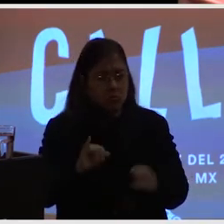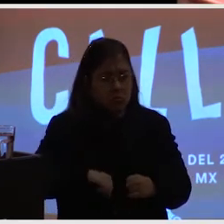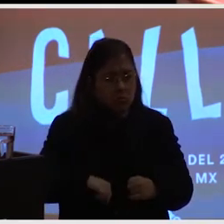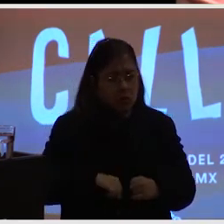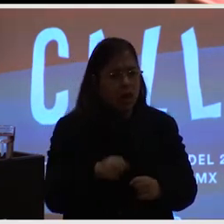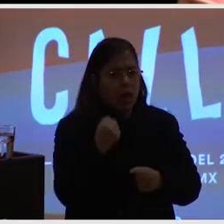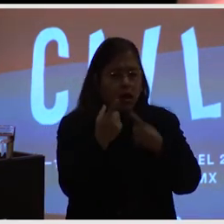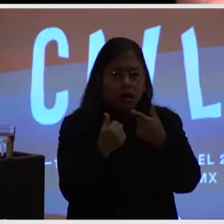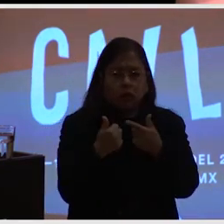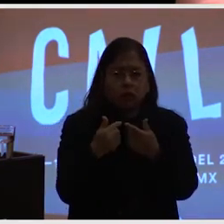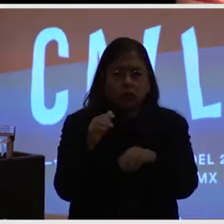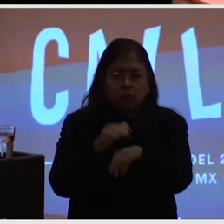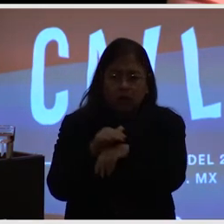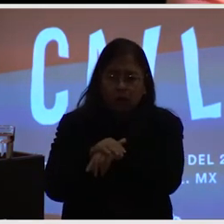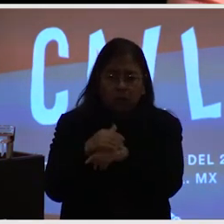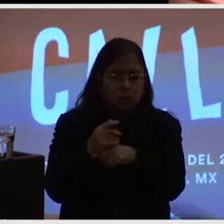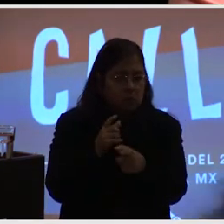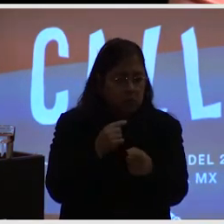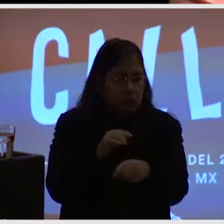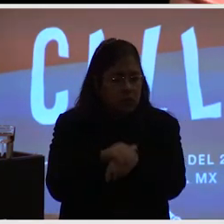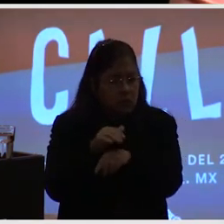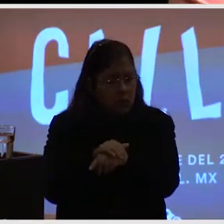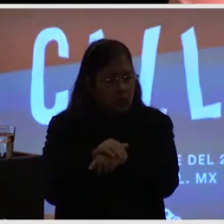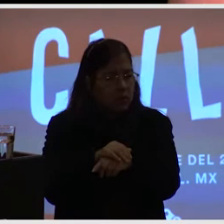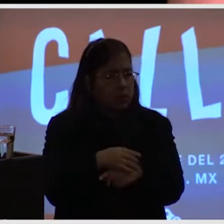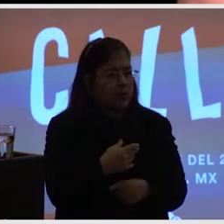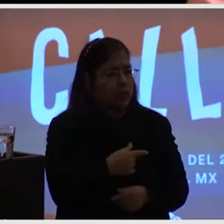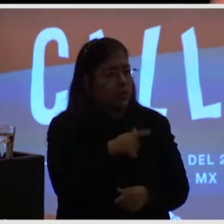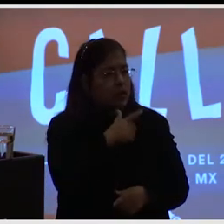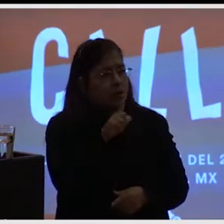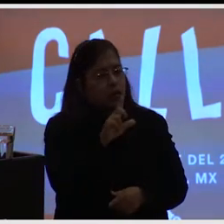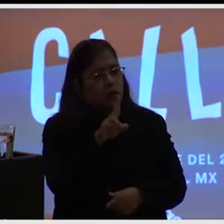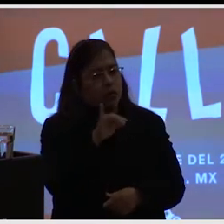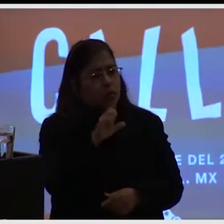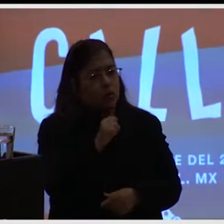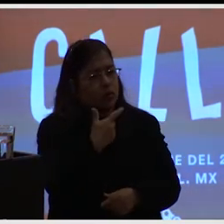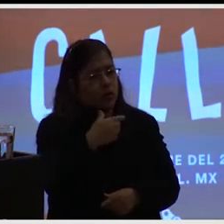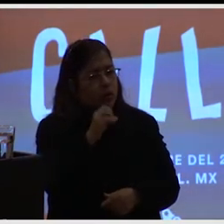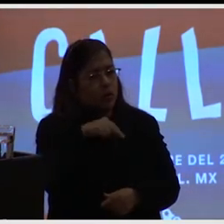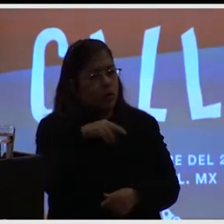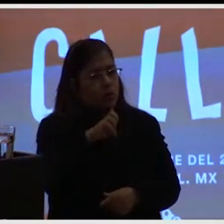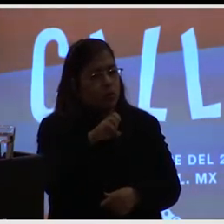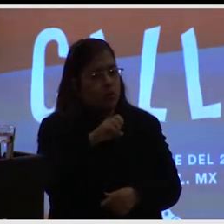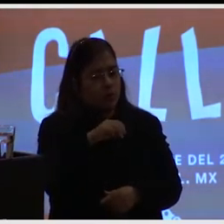un par de compañeros aquí en esta fiesta luís gomes uno de los fundadores